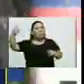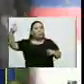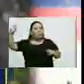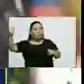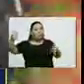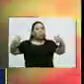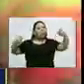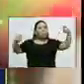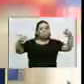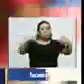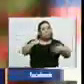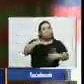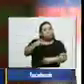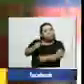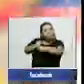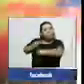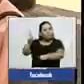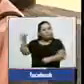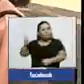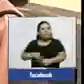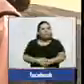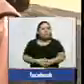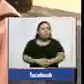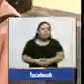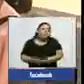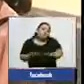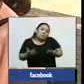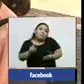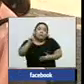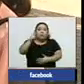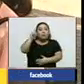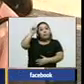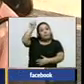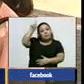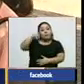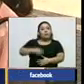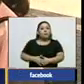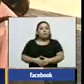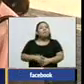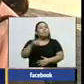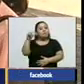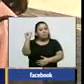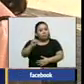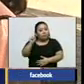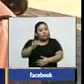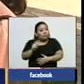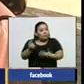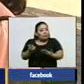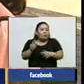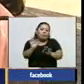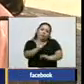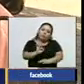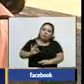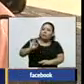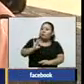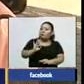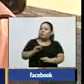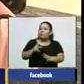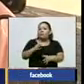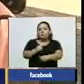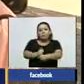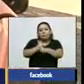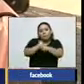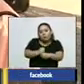agentes les da seguridad. Bueno, primero Dios que sí, si las cosas mejoran en cuanto a